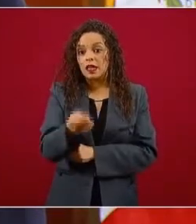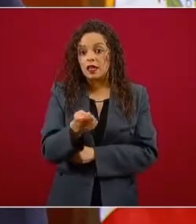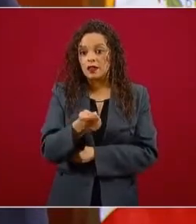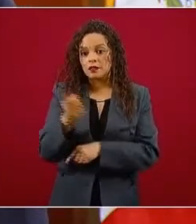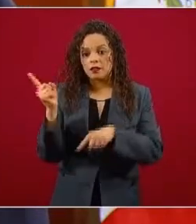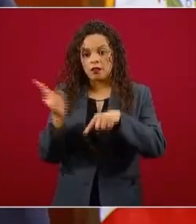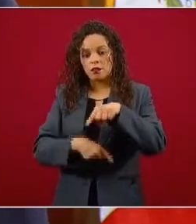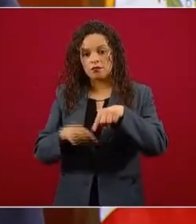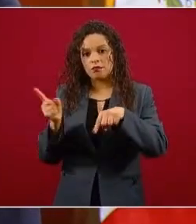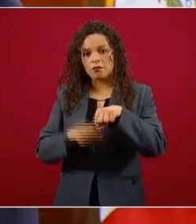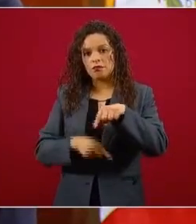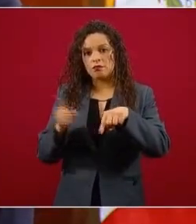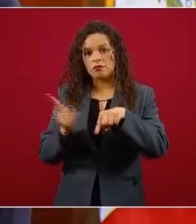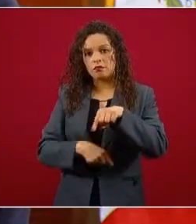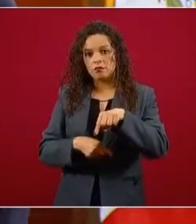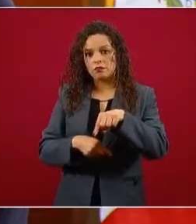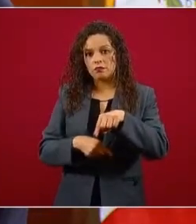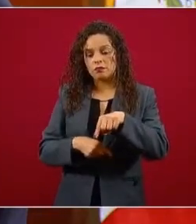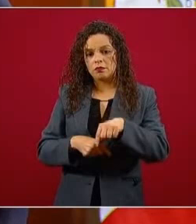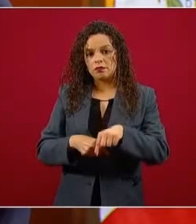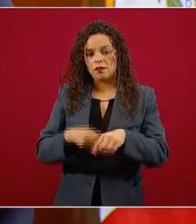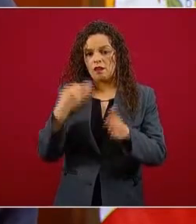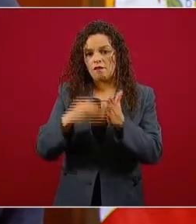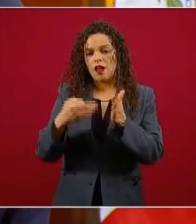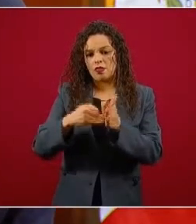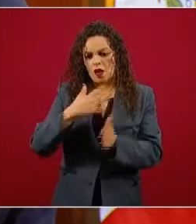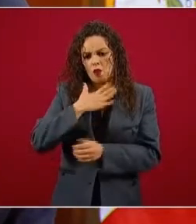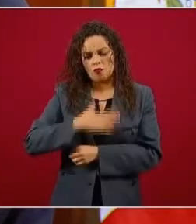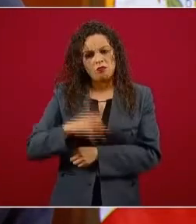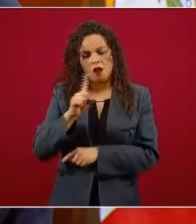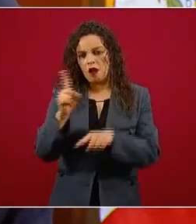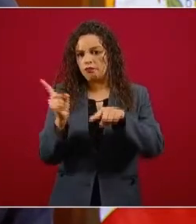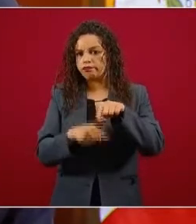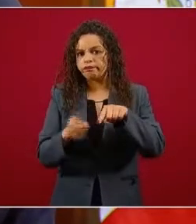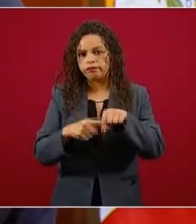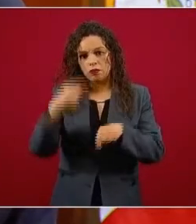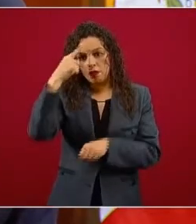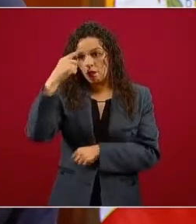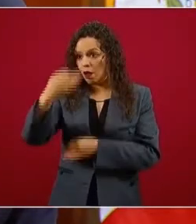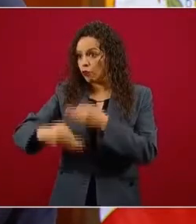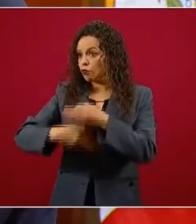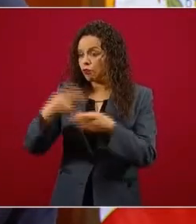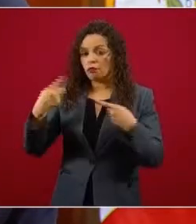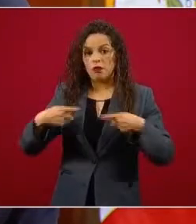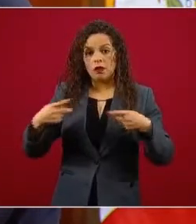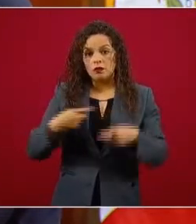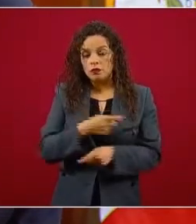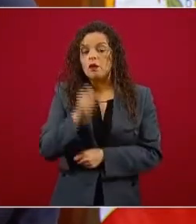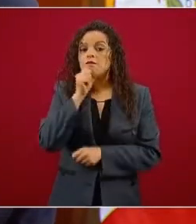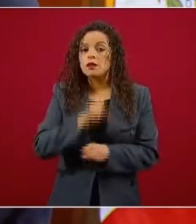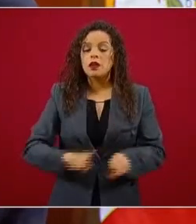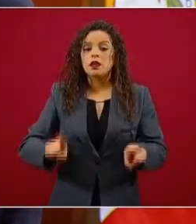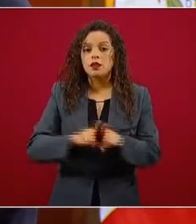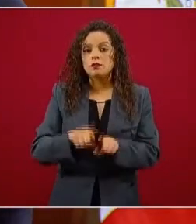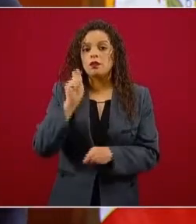de fueros o inmunidades a los servidores públicos. Y aunque